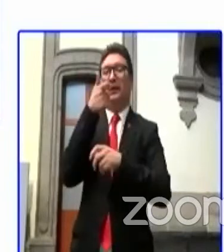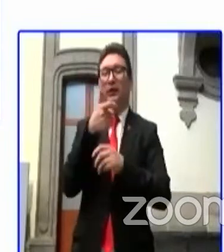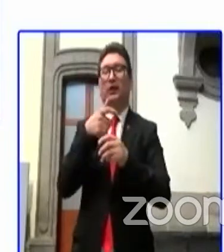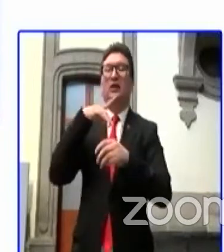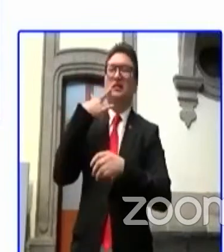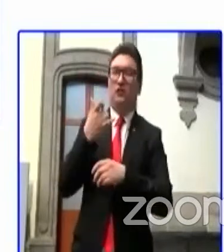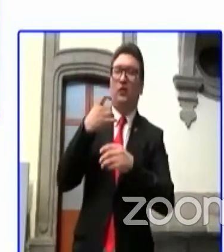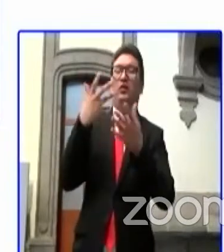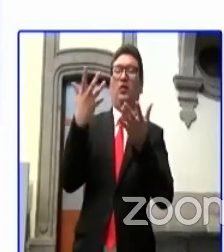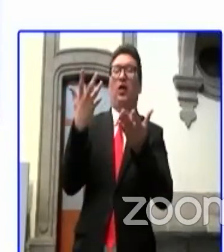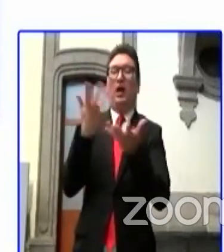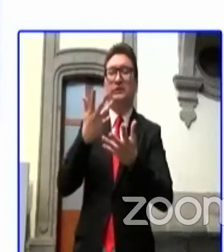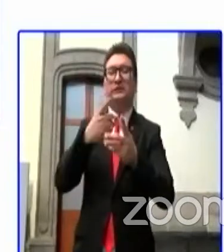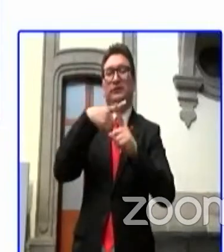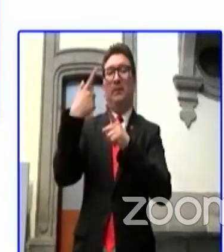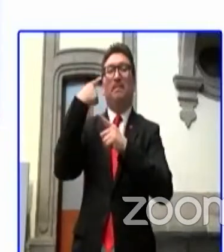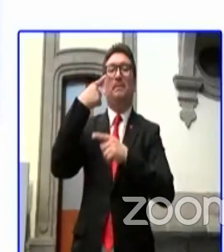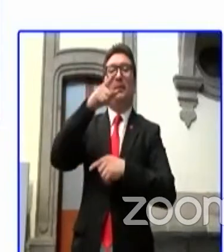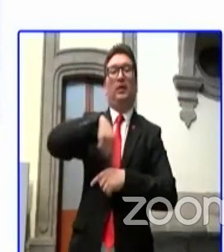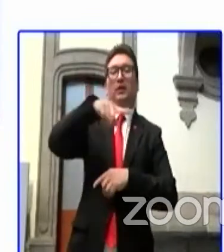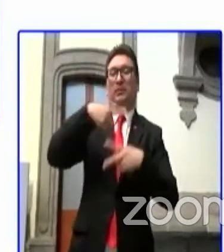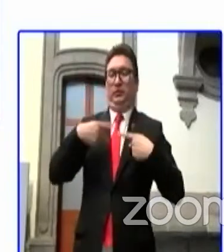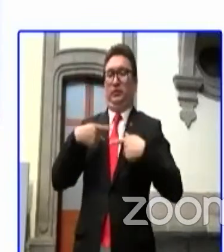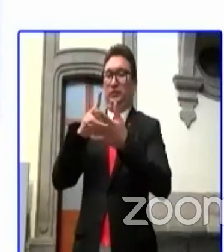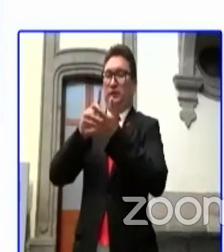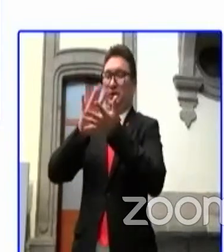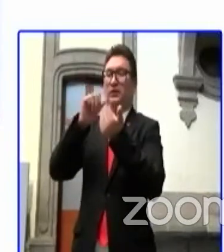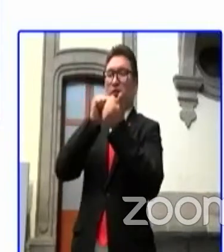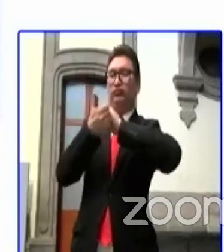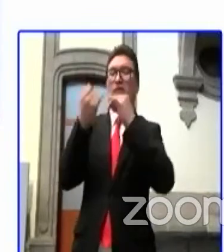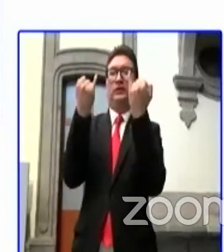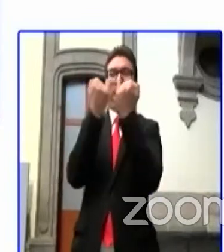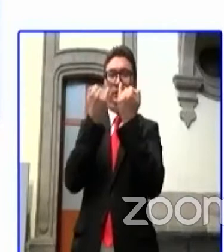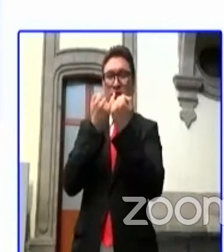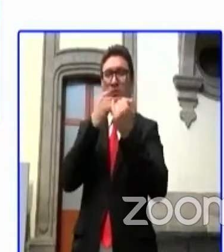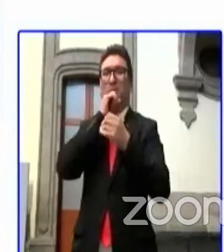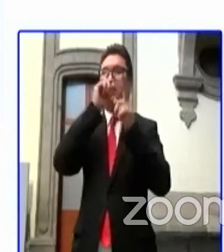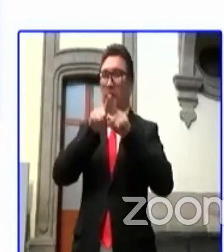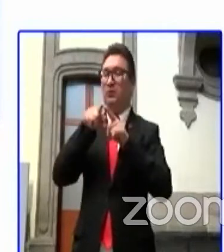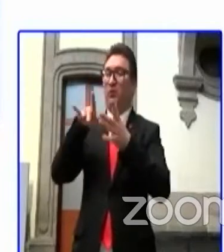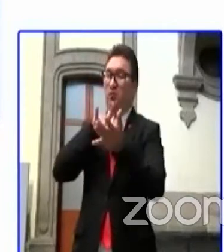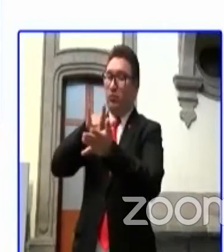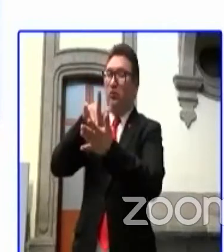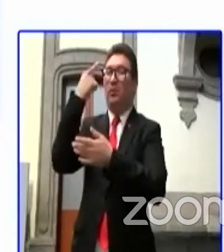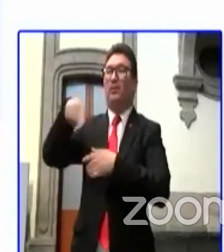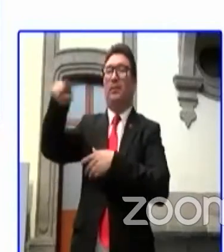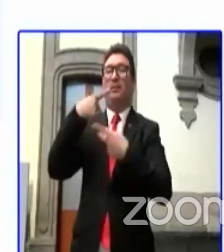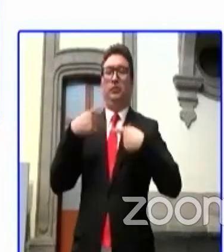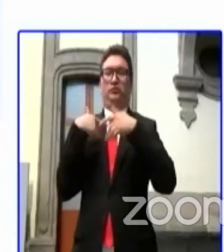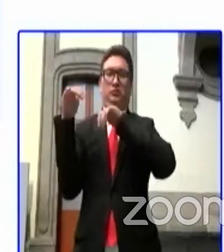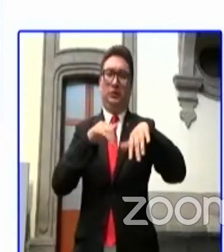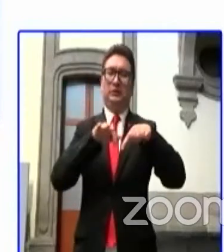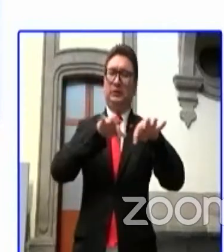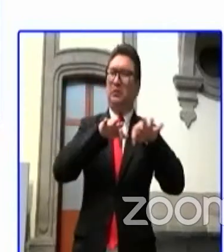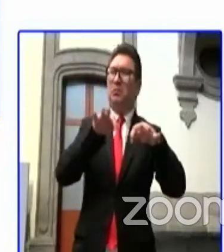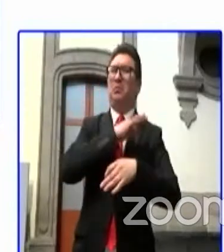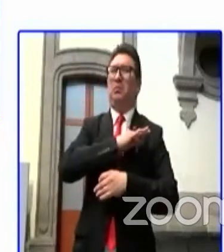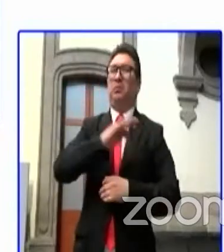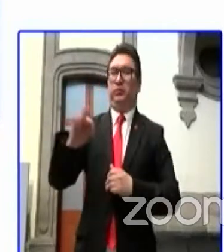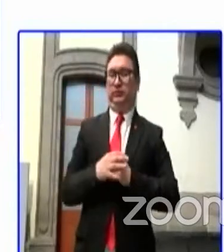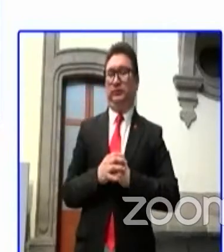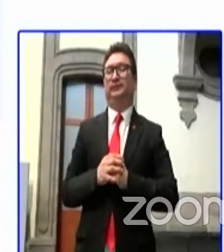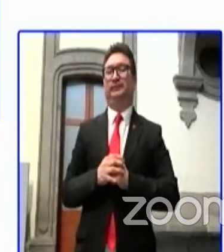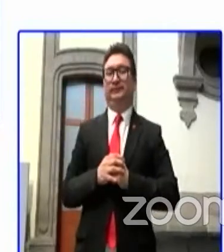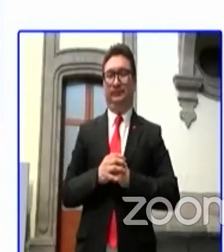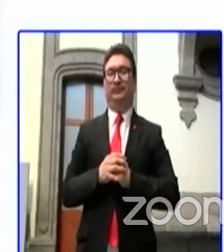misma transformación de las personas con discapacidad y en todo lo que necesitan para poder llegar a estos